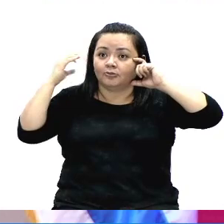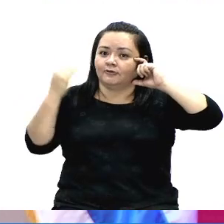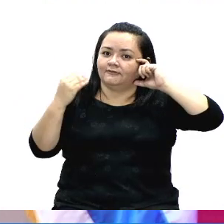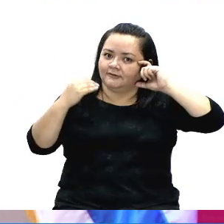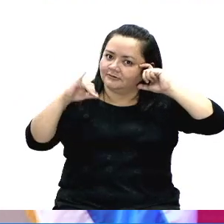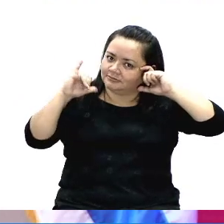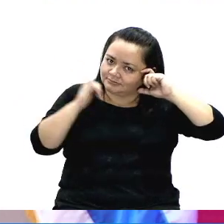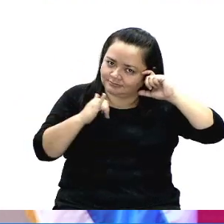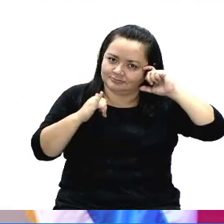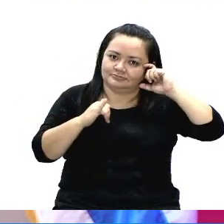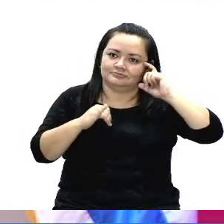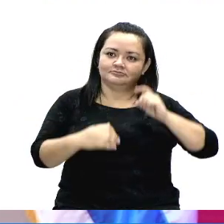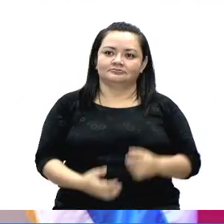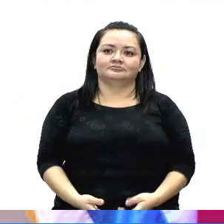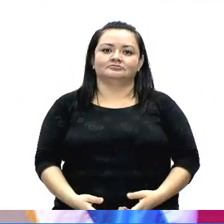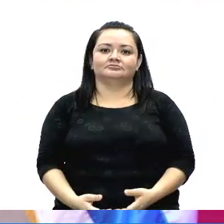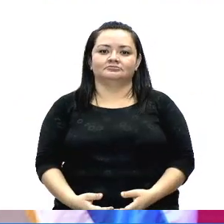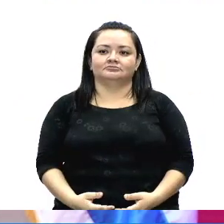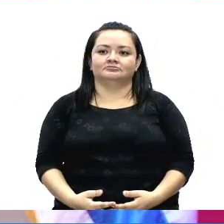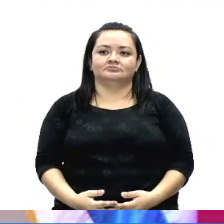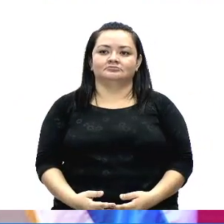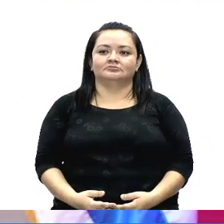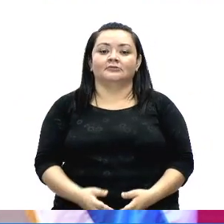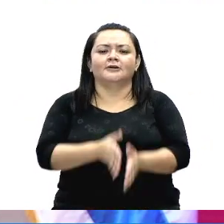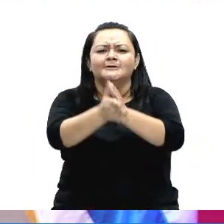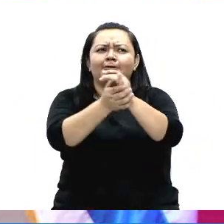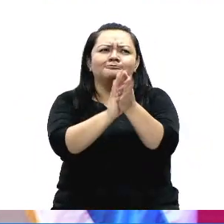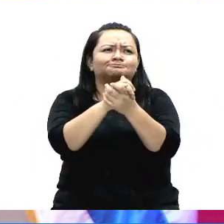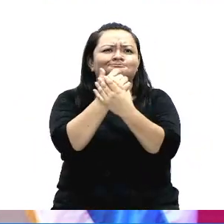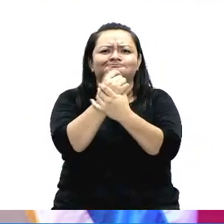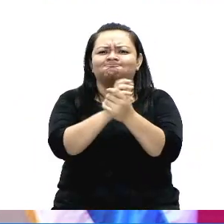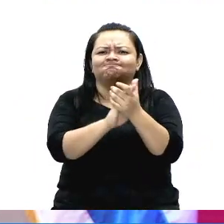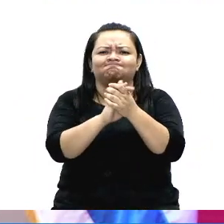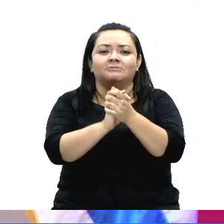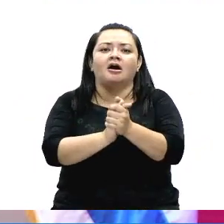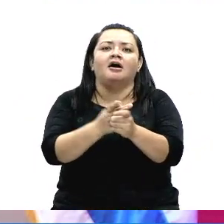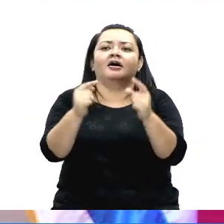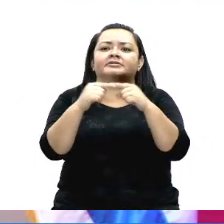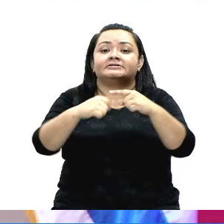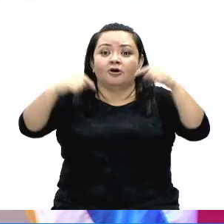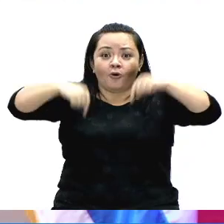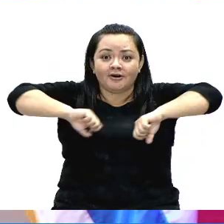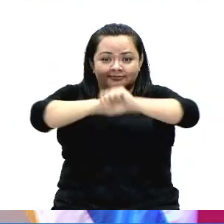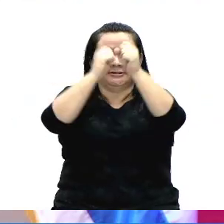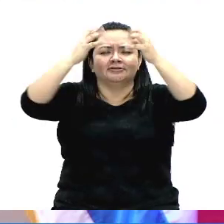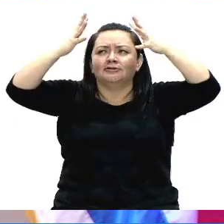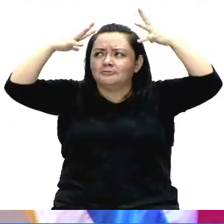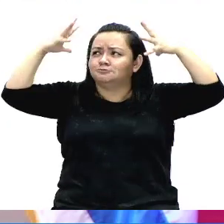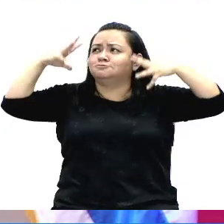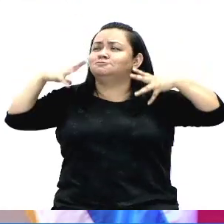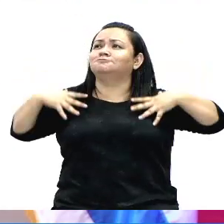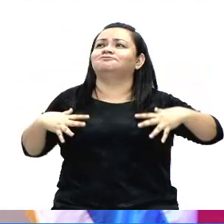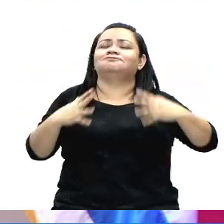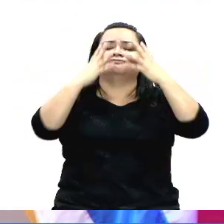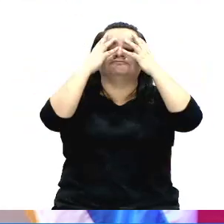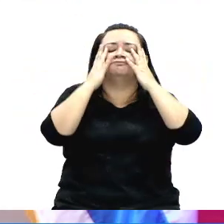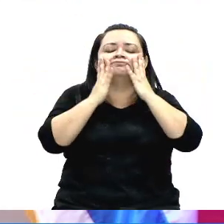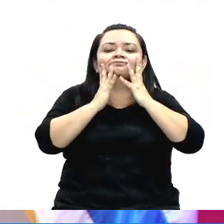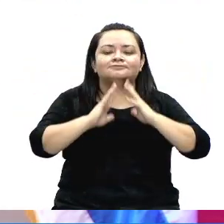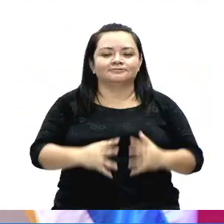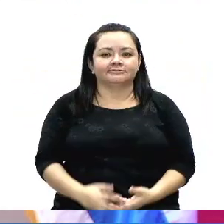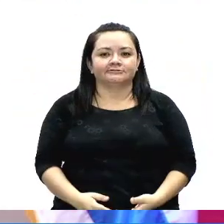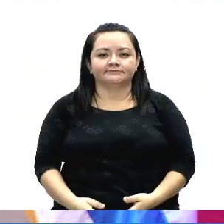quite me lavado las manos con alcohol gel hasta me baño y en la mañana pastor con alcohol gel